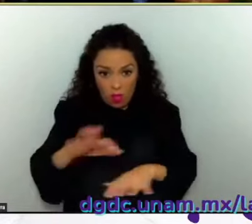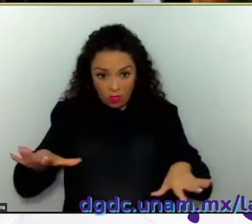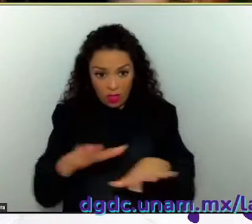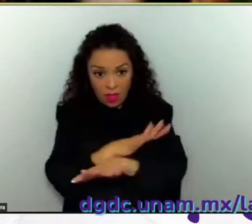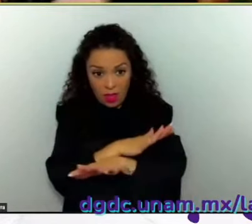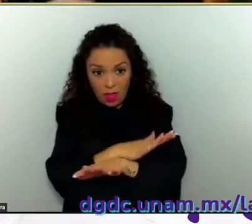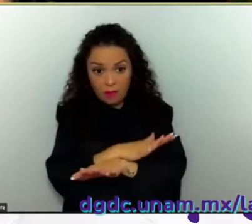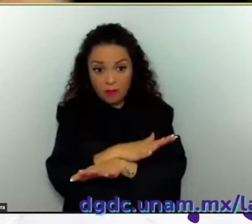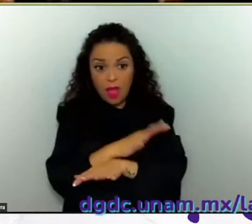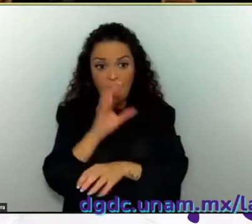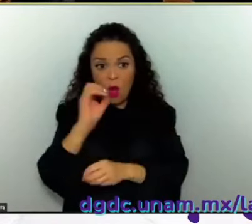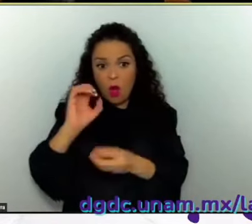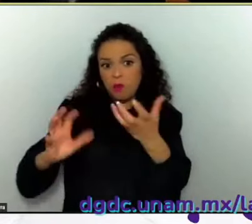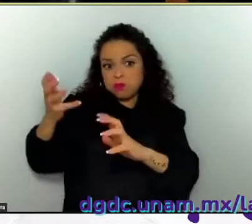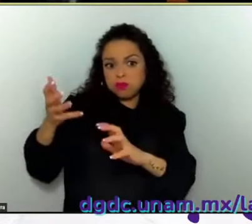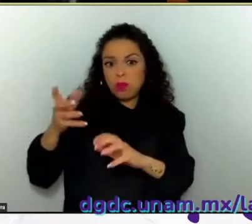factores?